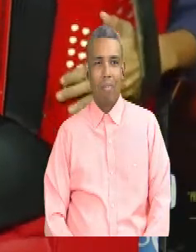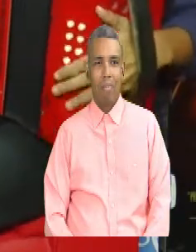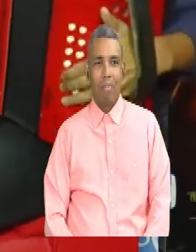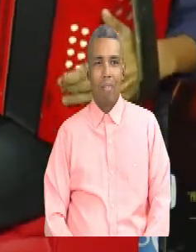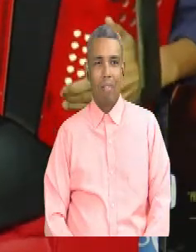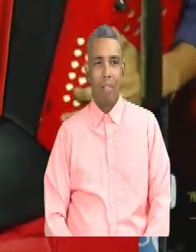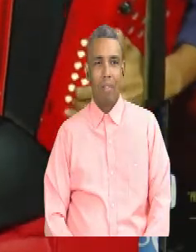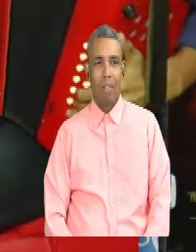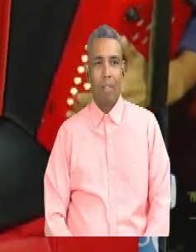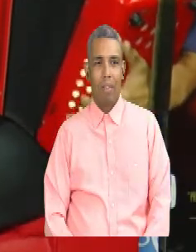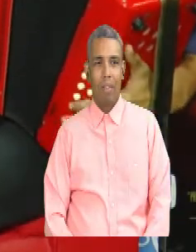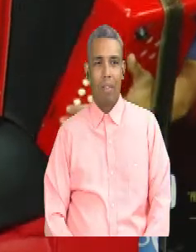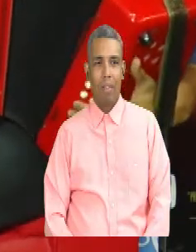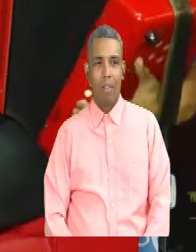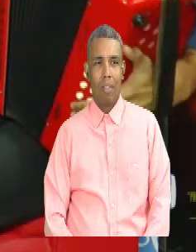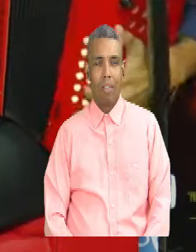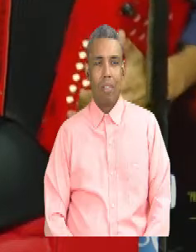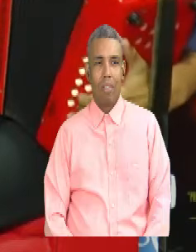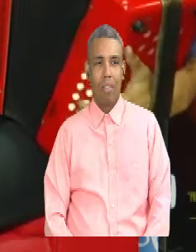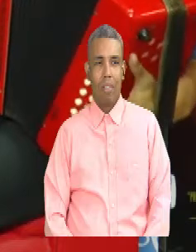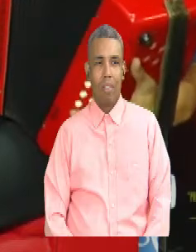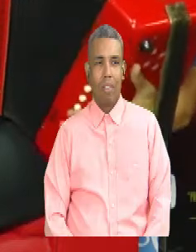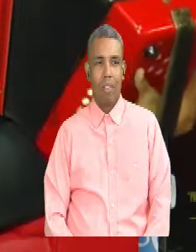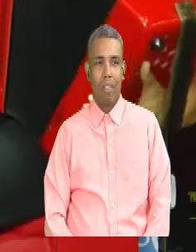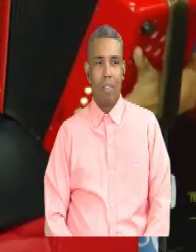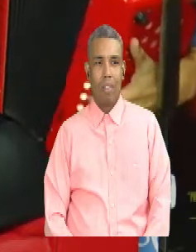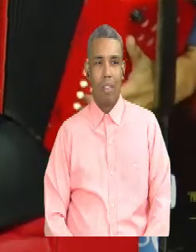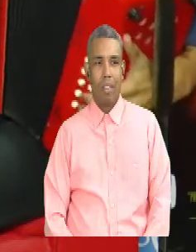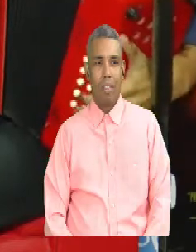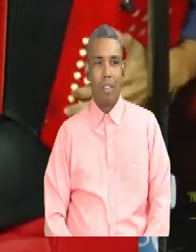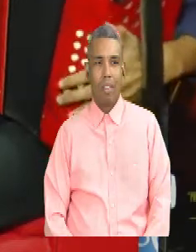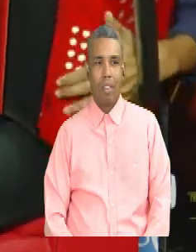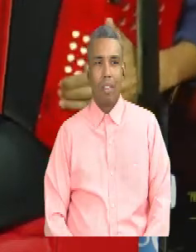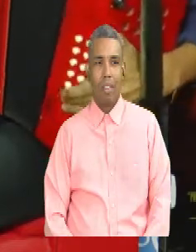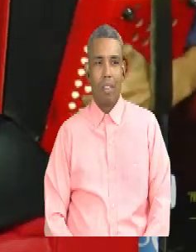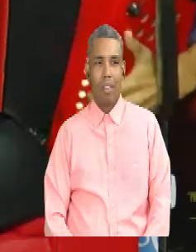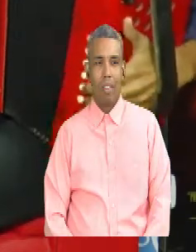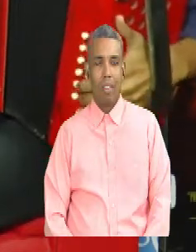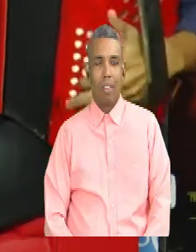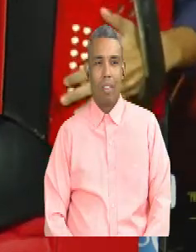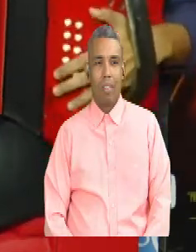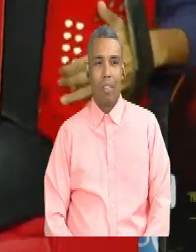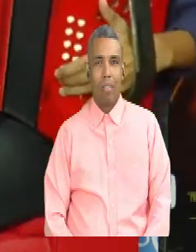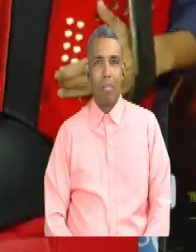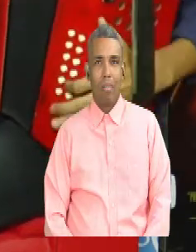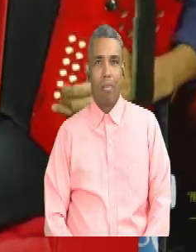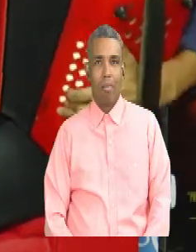En el aire solamente para que vivas tú.